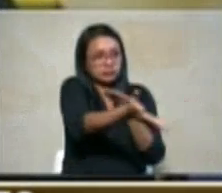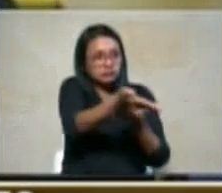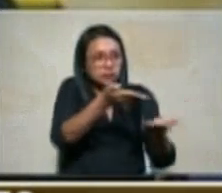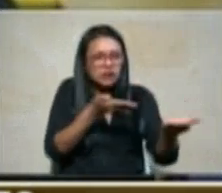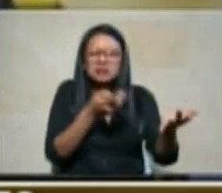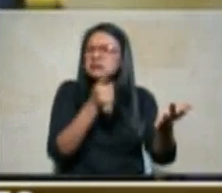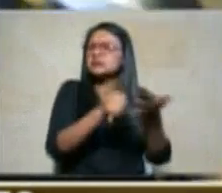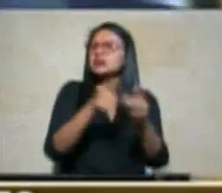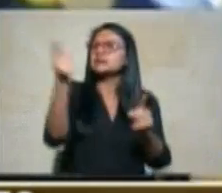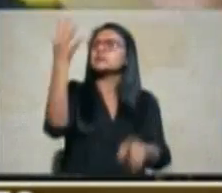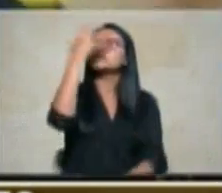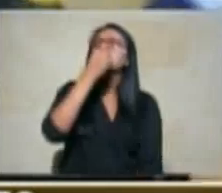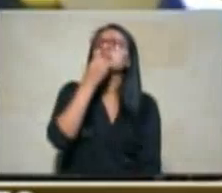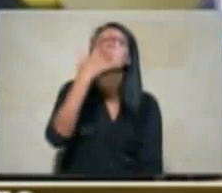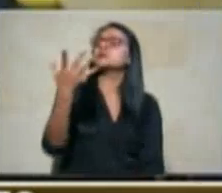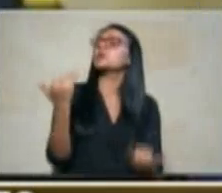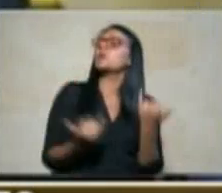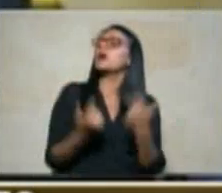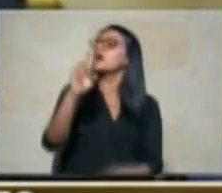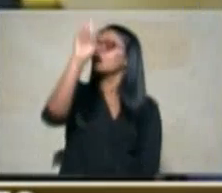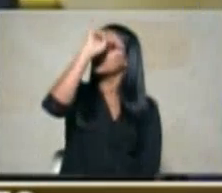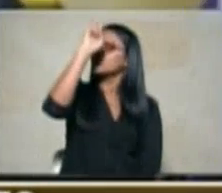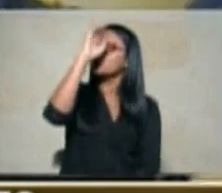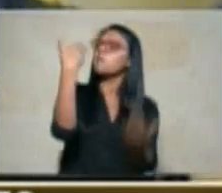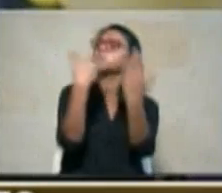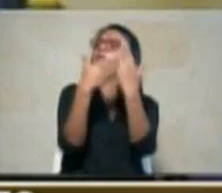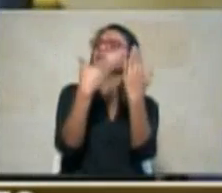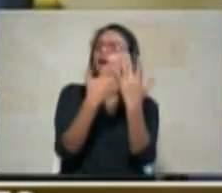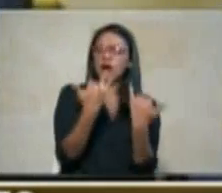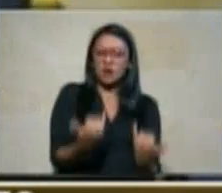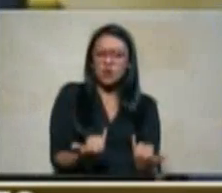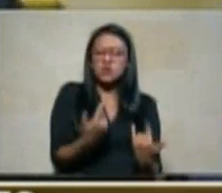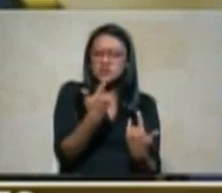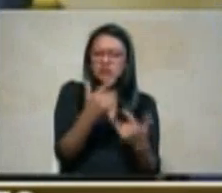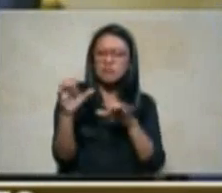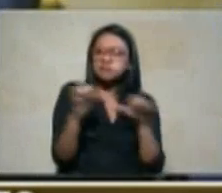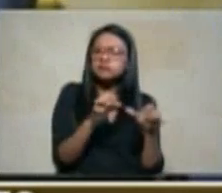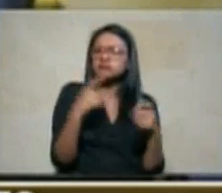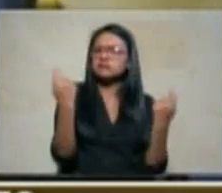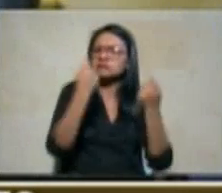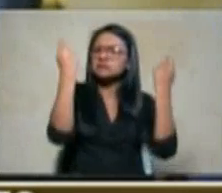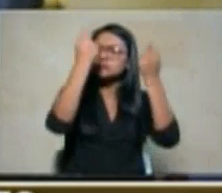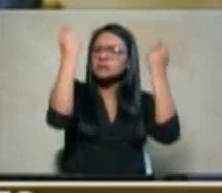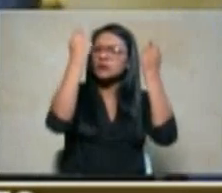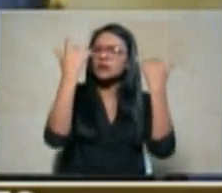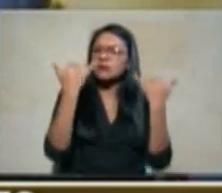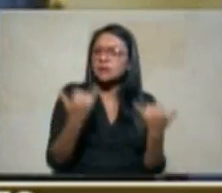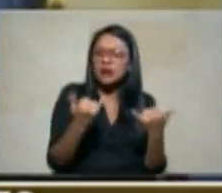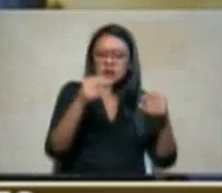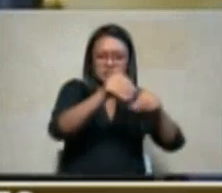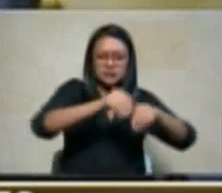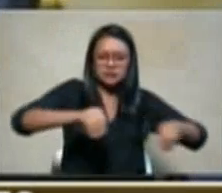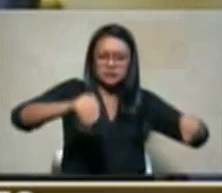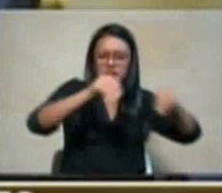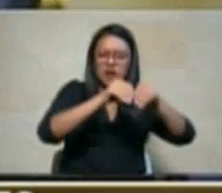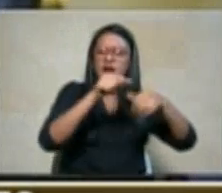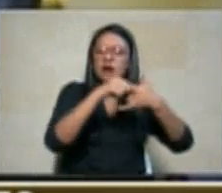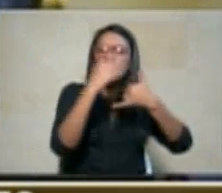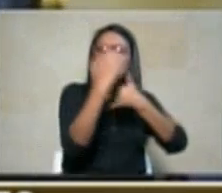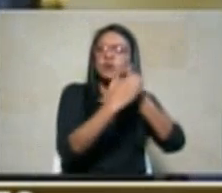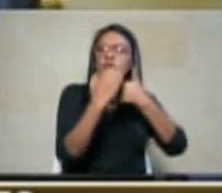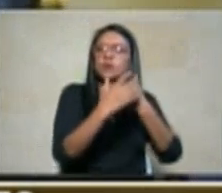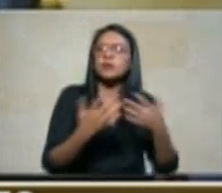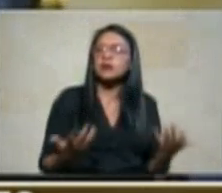sucediendo en el mercado de tierras en Colombia? Esa es una duda que me asalta. Y por eso,